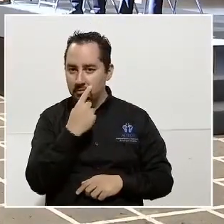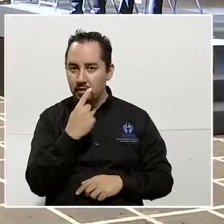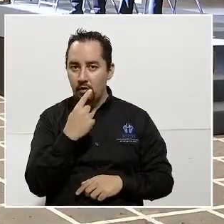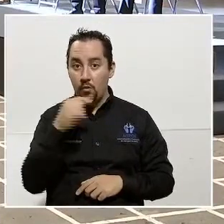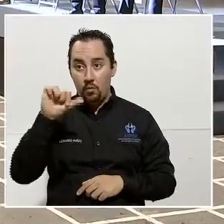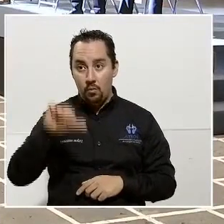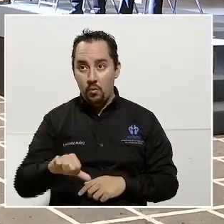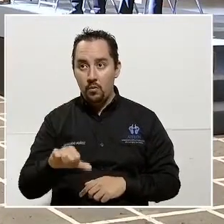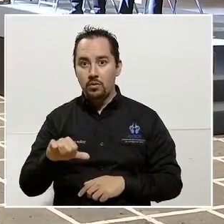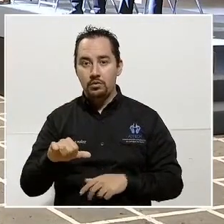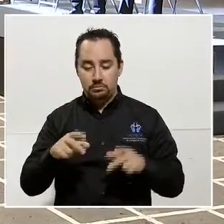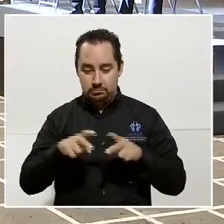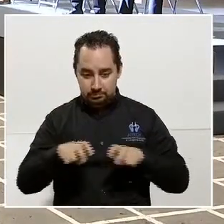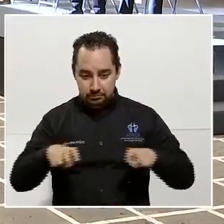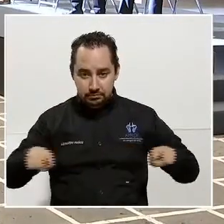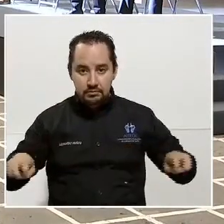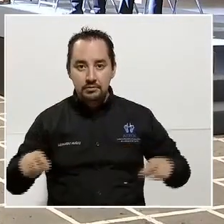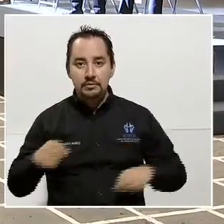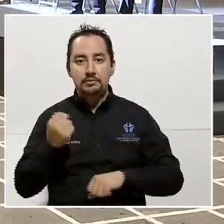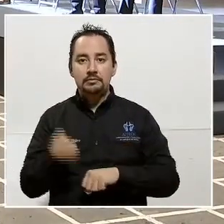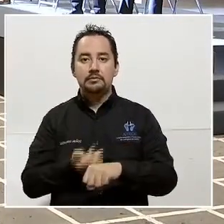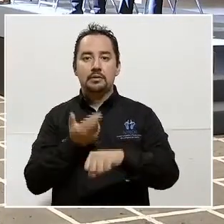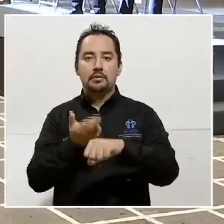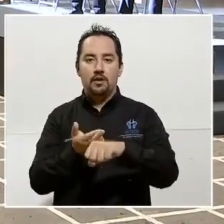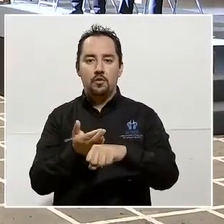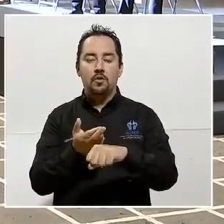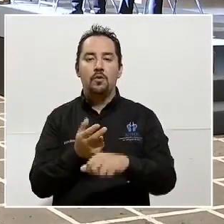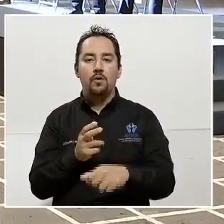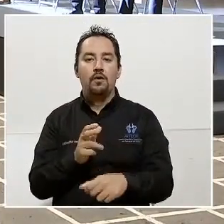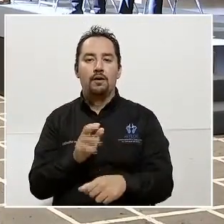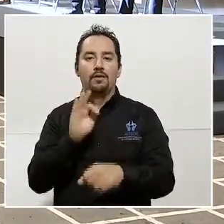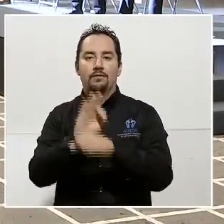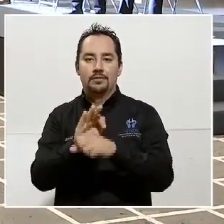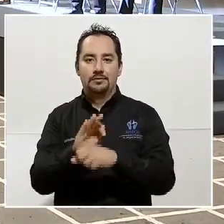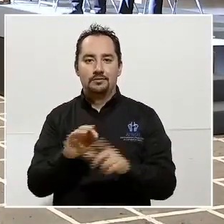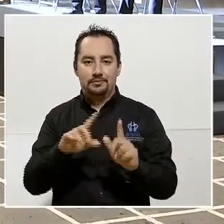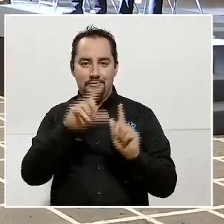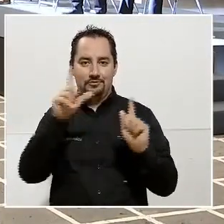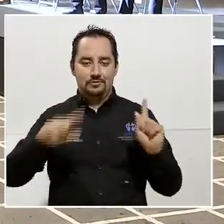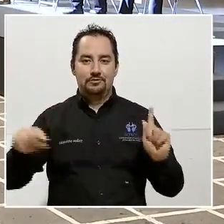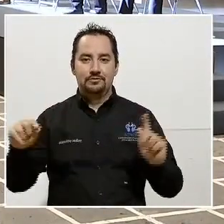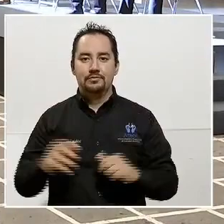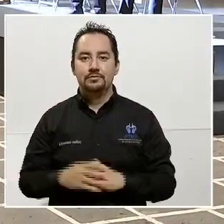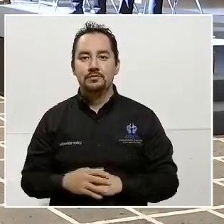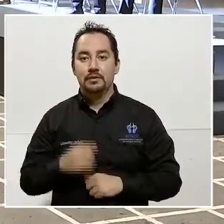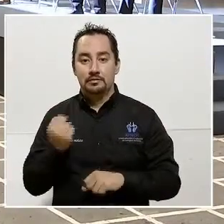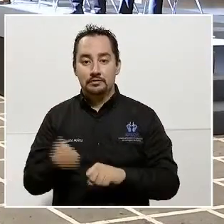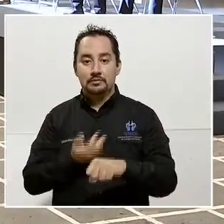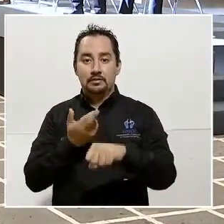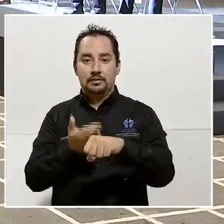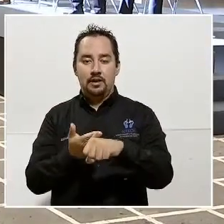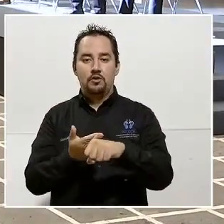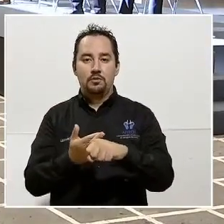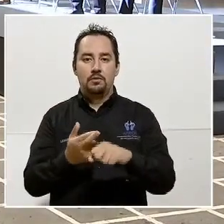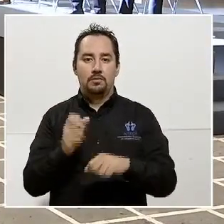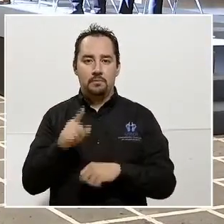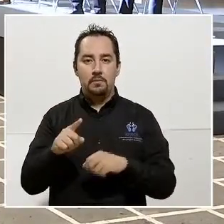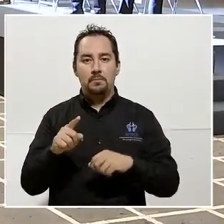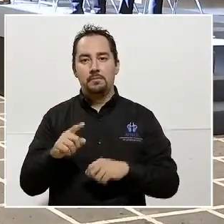este presidium del secretario de la Defensa Nacional y del secretario de Marina.